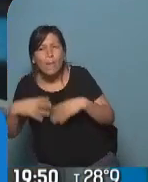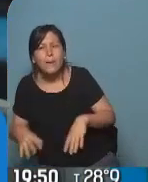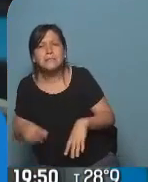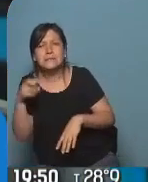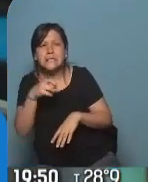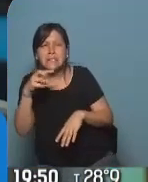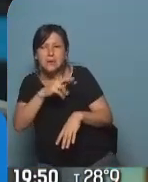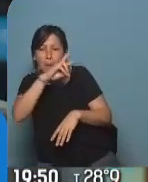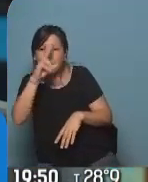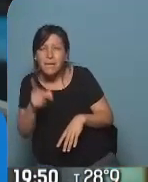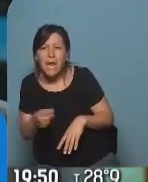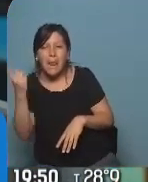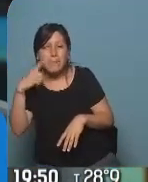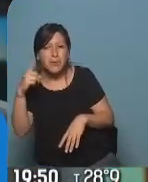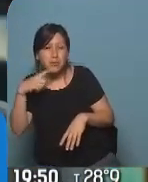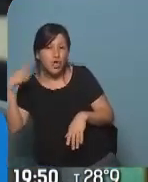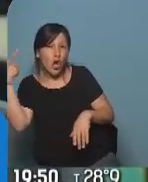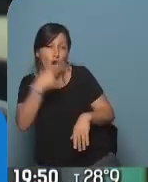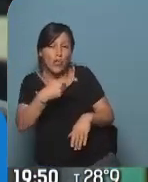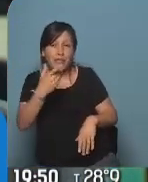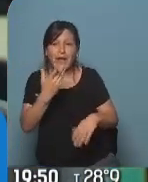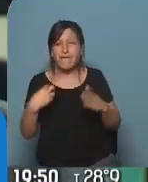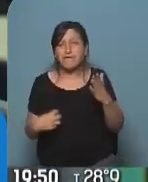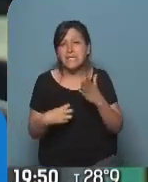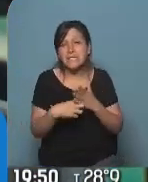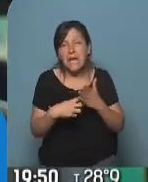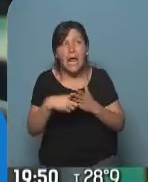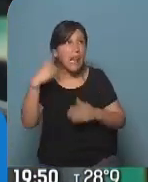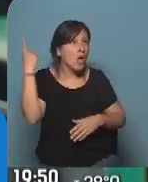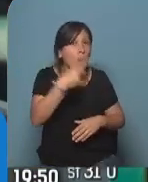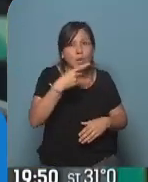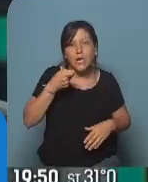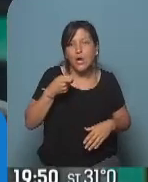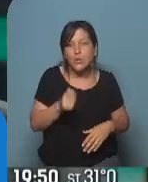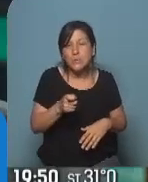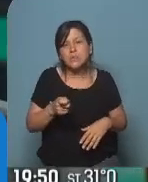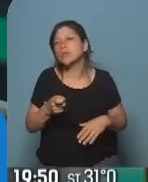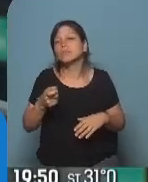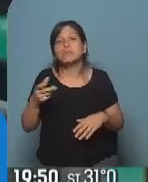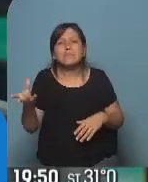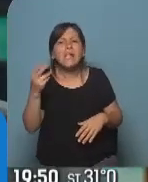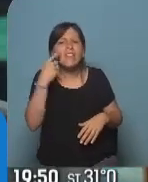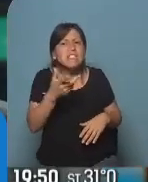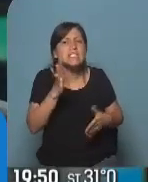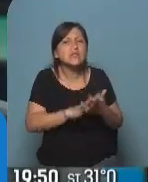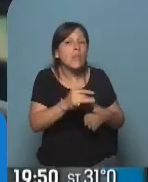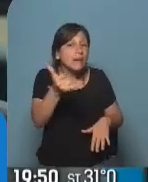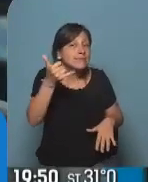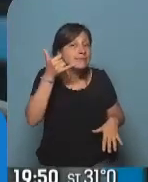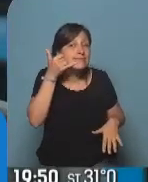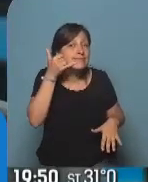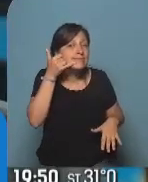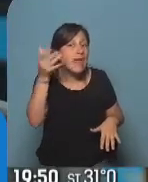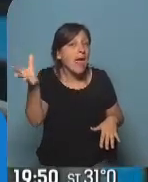una operación en contra del fiscal o en contra de esa causa concretamente que están investigando se habla de escuchas telefónicas en donde